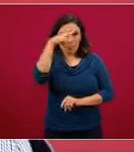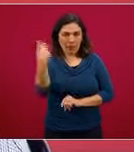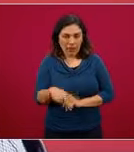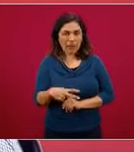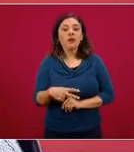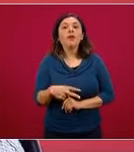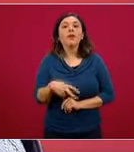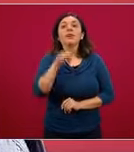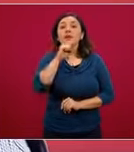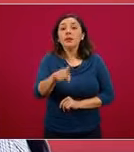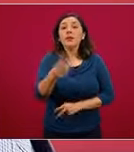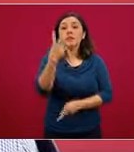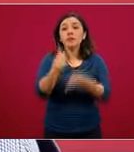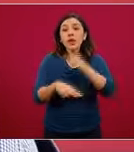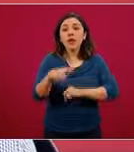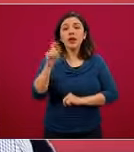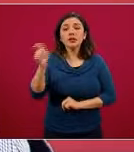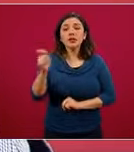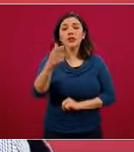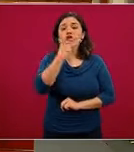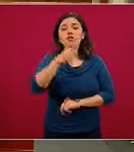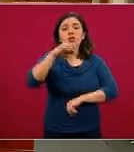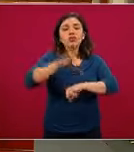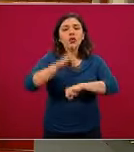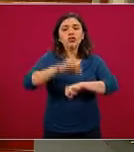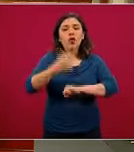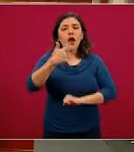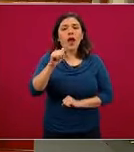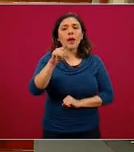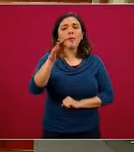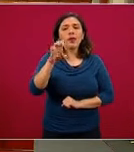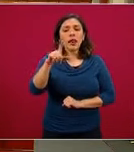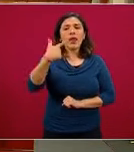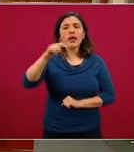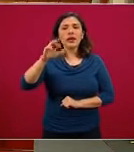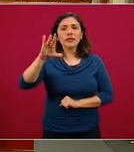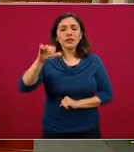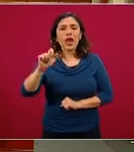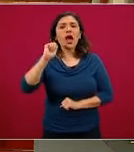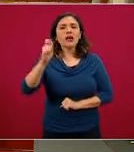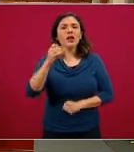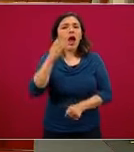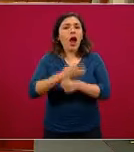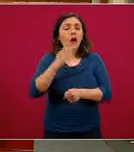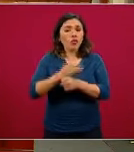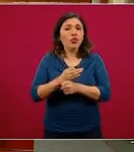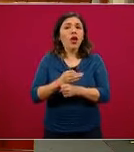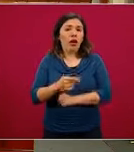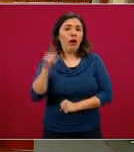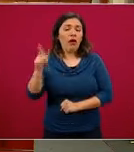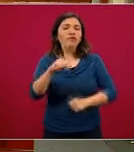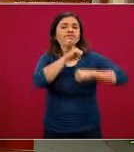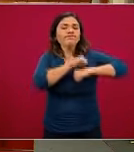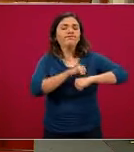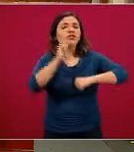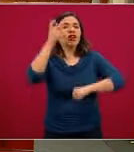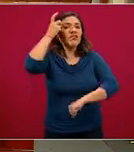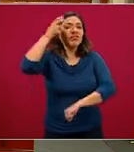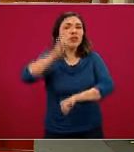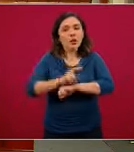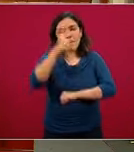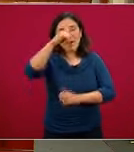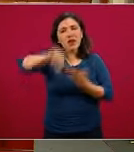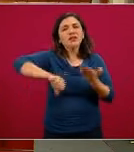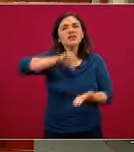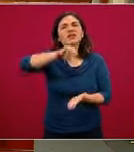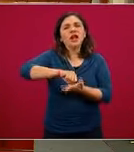México. Y también está con nosotros el doctor Gabriel García, quien es actualmente precisamente el director del